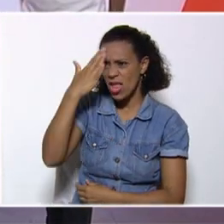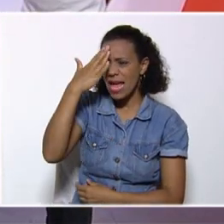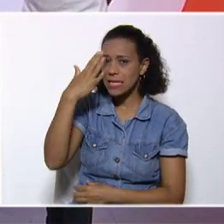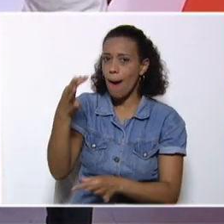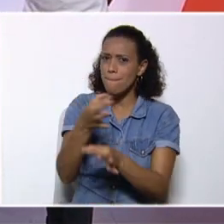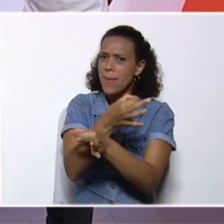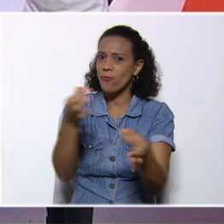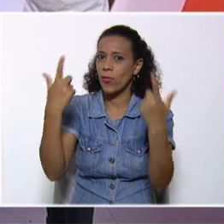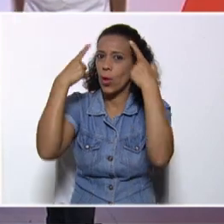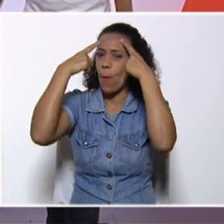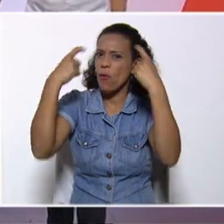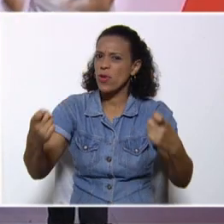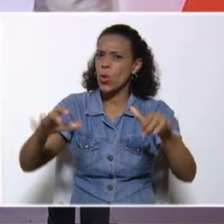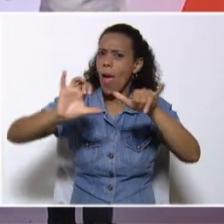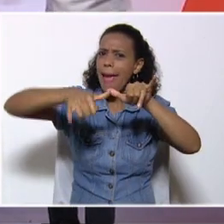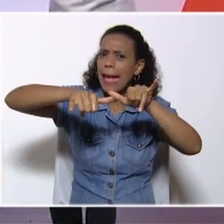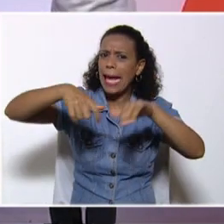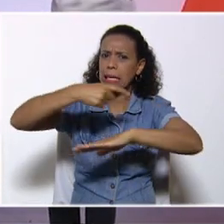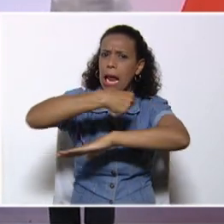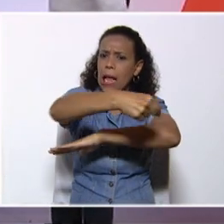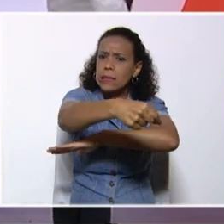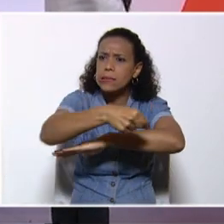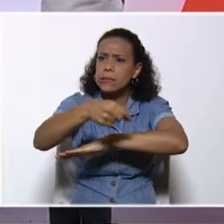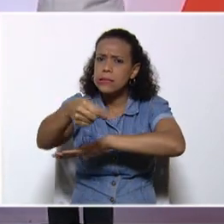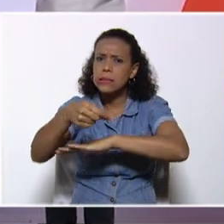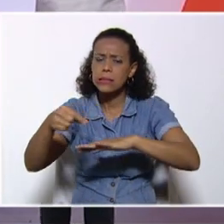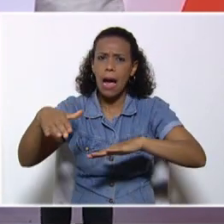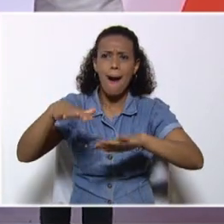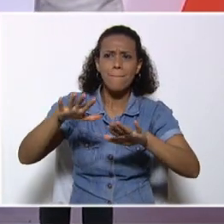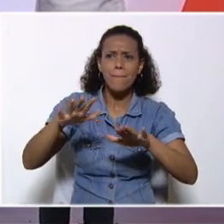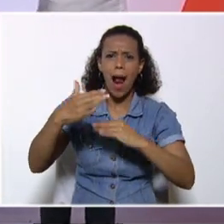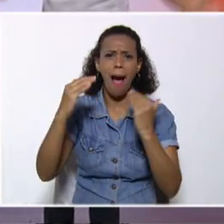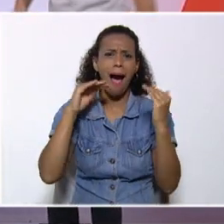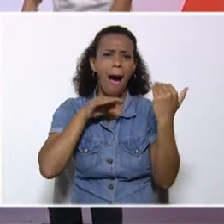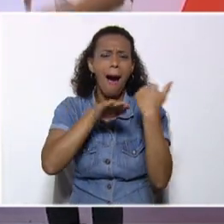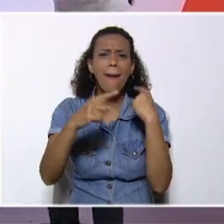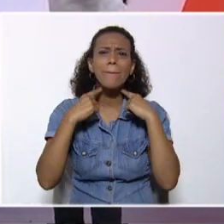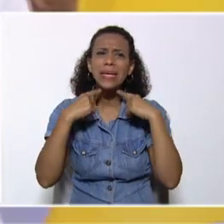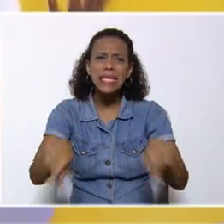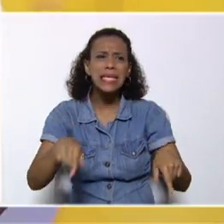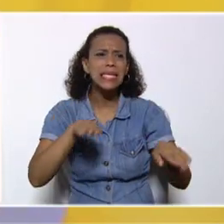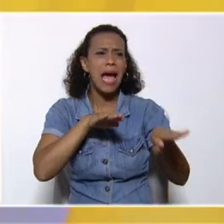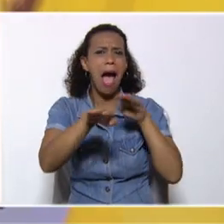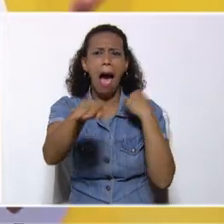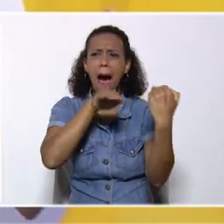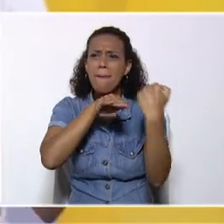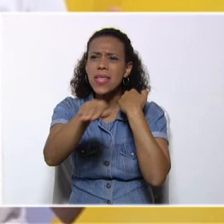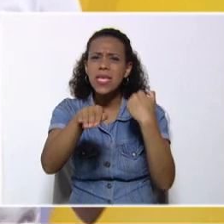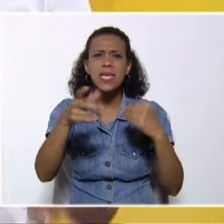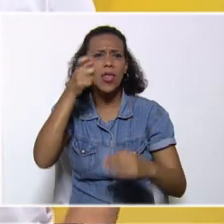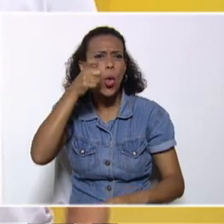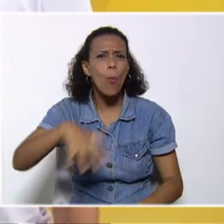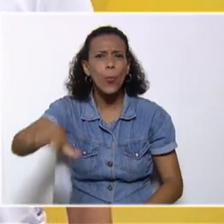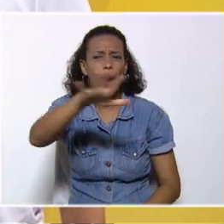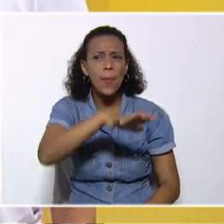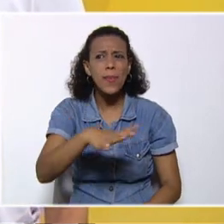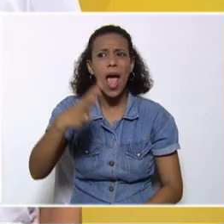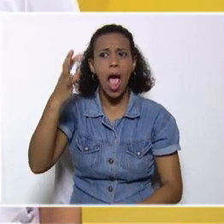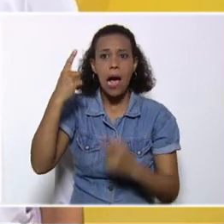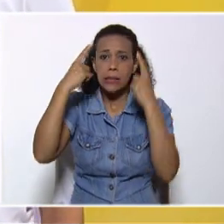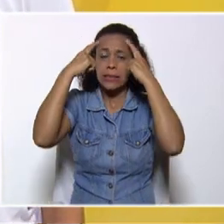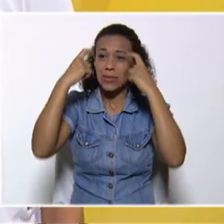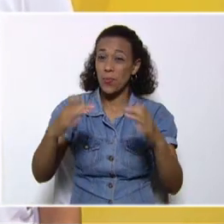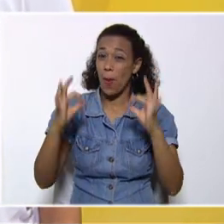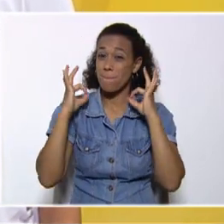un ingeniero de esos de los que construye las avenidas de las ciudades, de las grandes ciudades, de los pueblos? ¿Tengo que tener